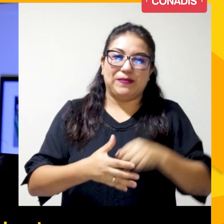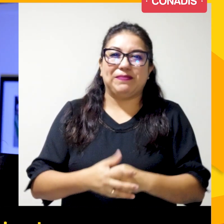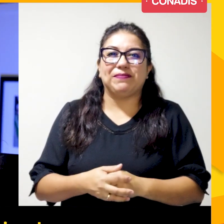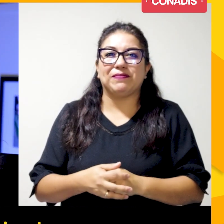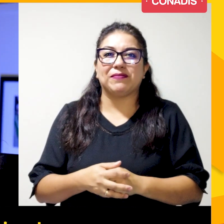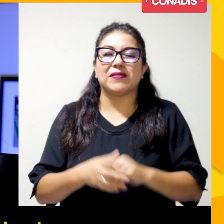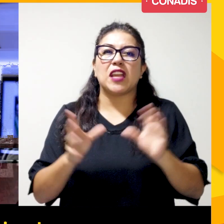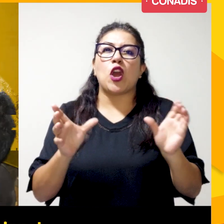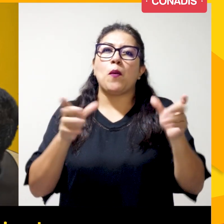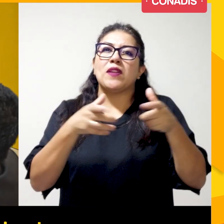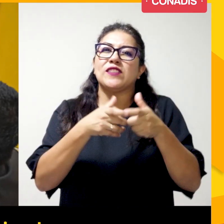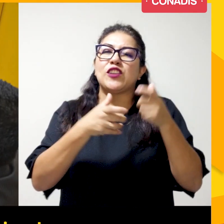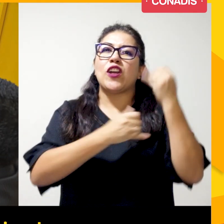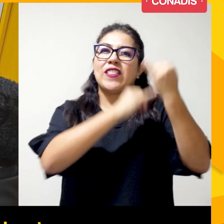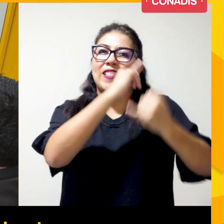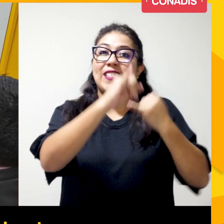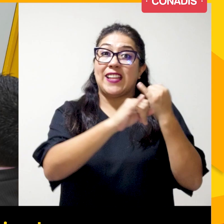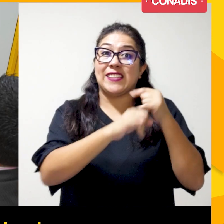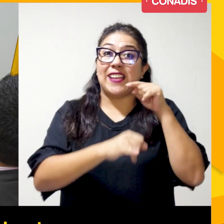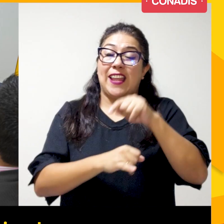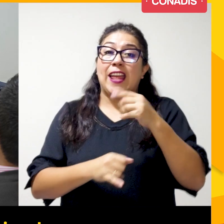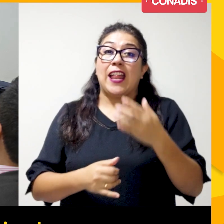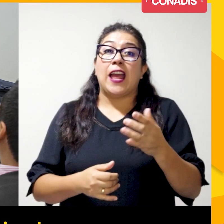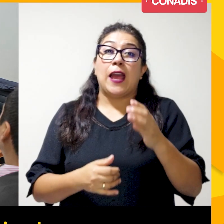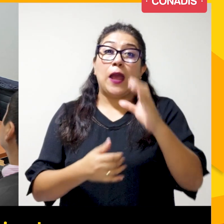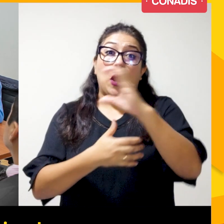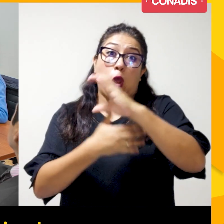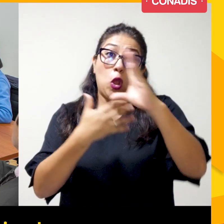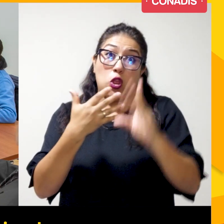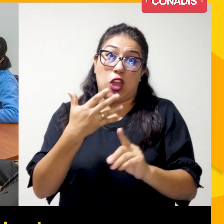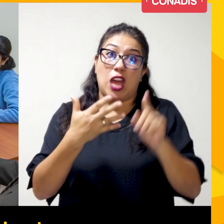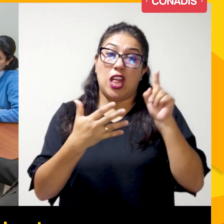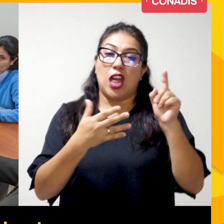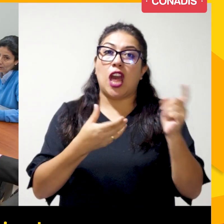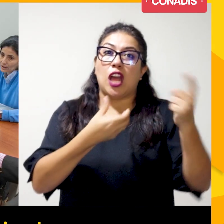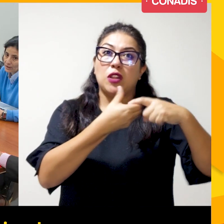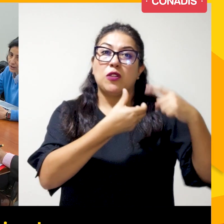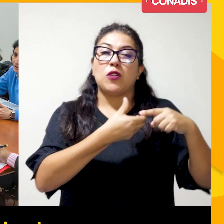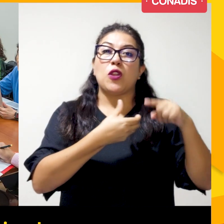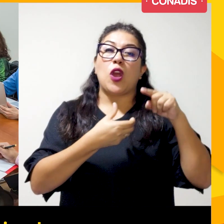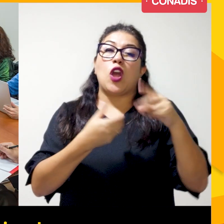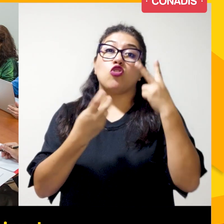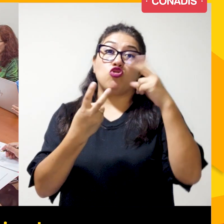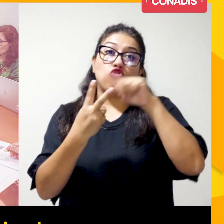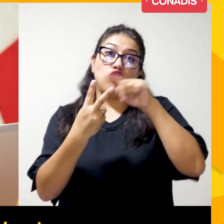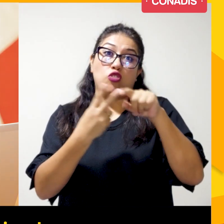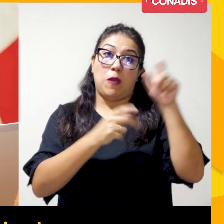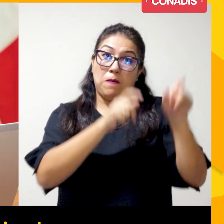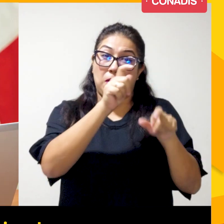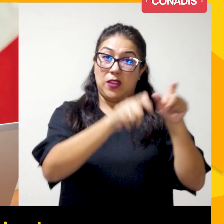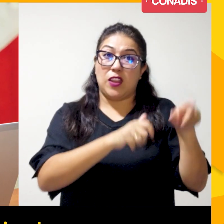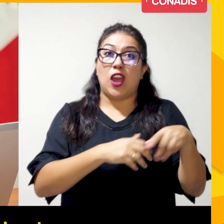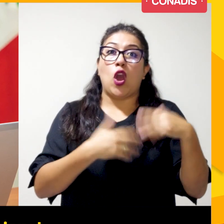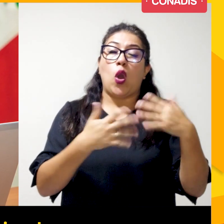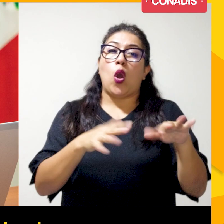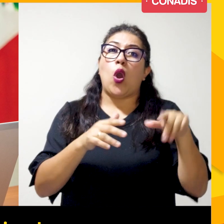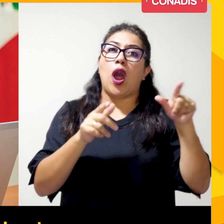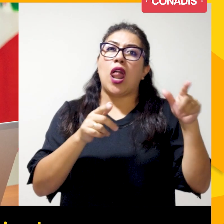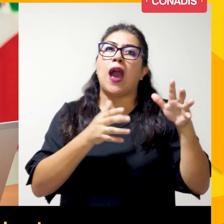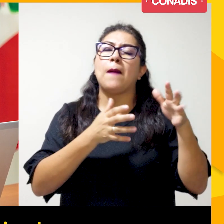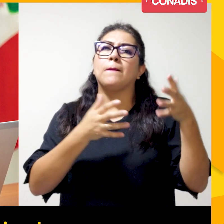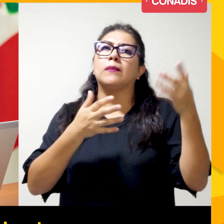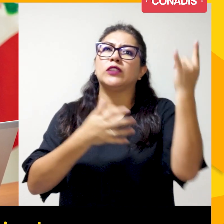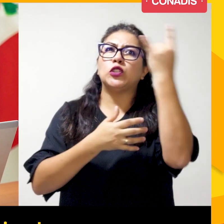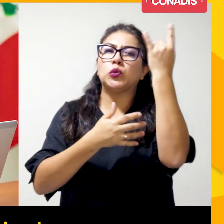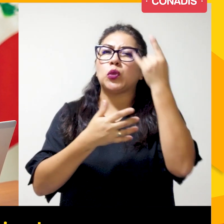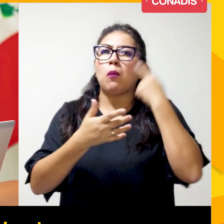Cooperación internacional. El CONADIS recibió la visita de Estefanía Mirpuri y Beatriz Martínez de la Fundación 11 de América Latina para